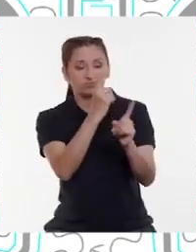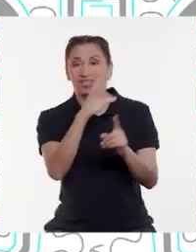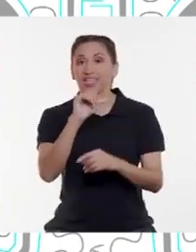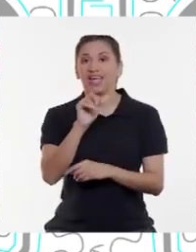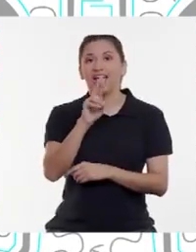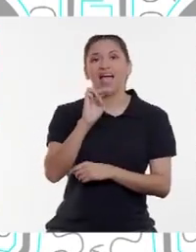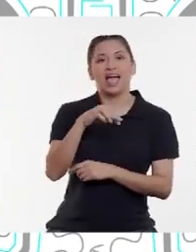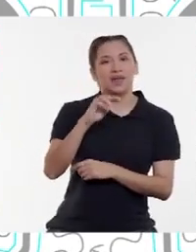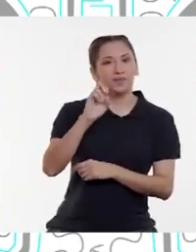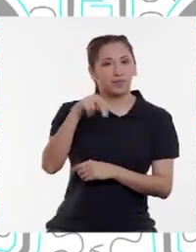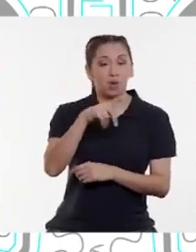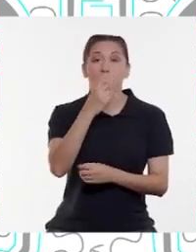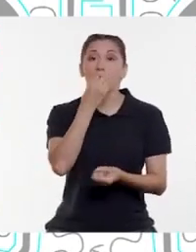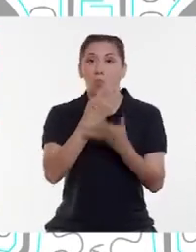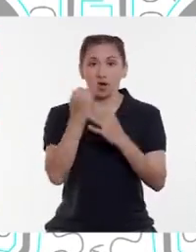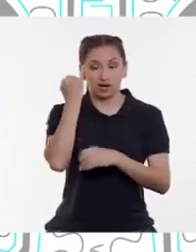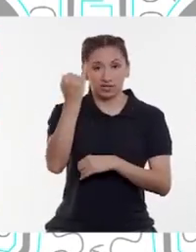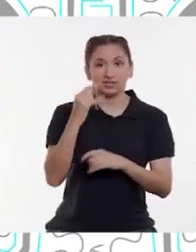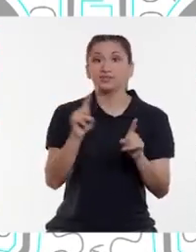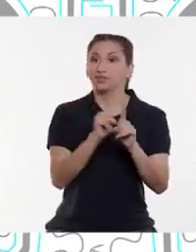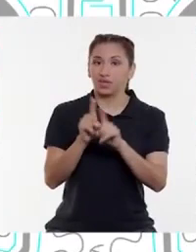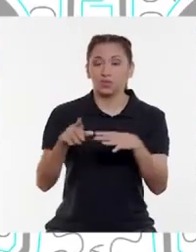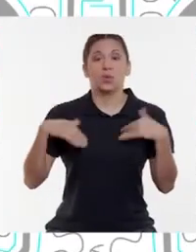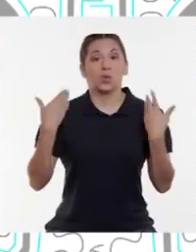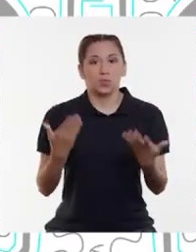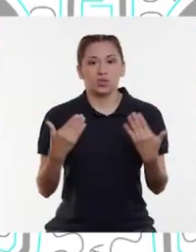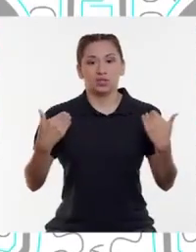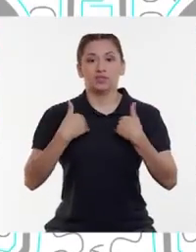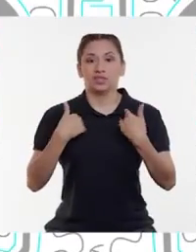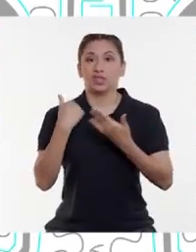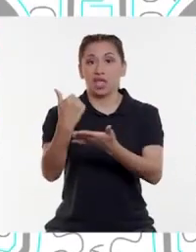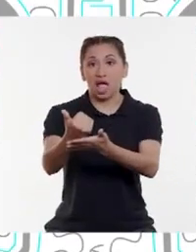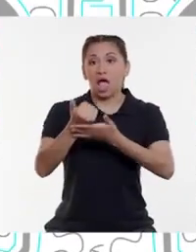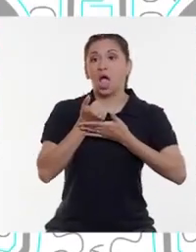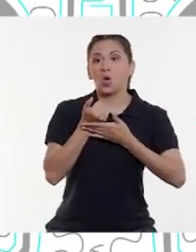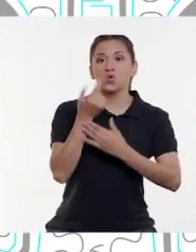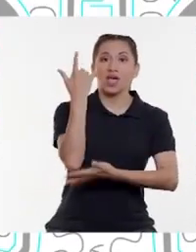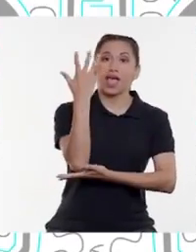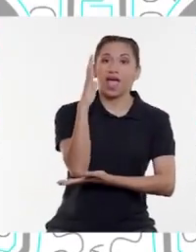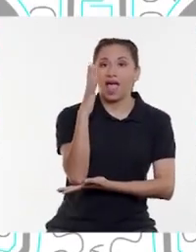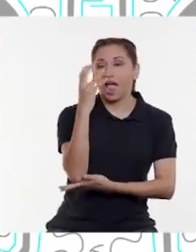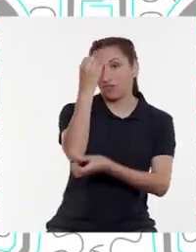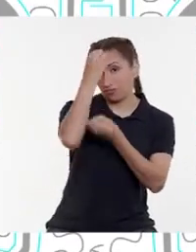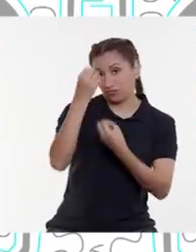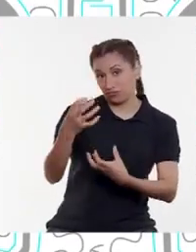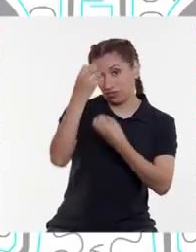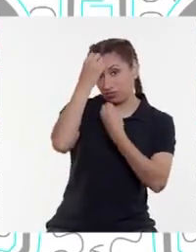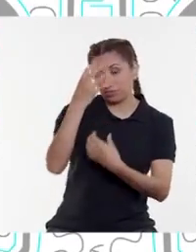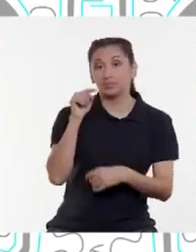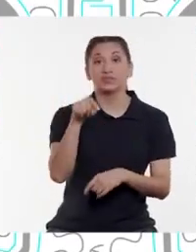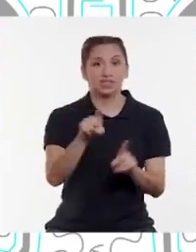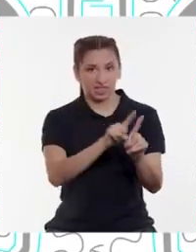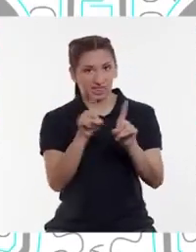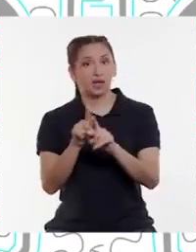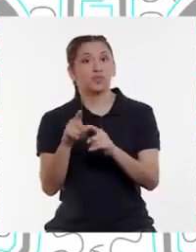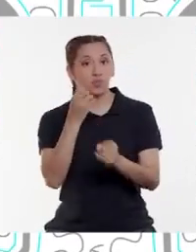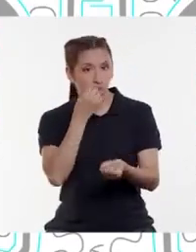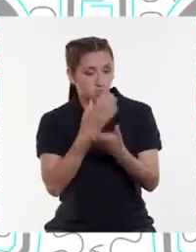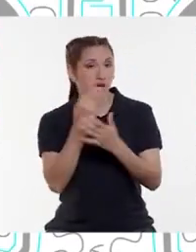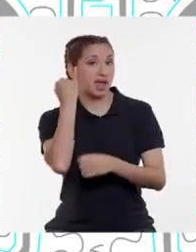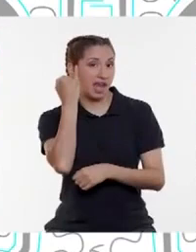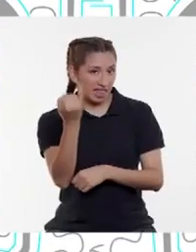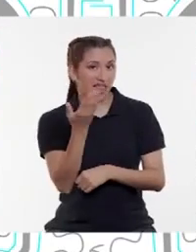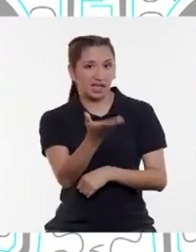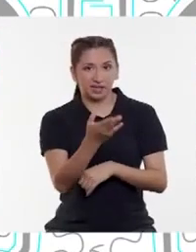Carmen. Esa es una gran opción. También podemos pedirle ayuda al árbol de la información. Esa también es